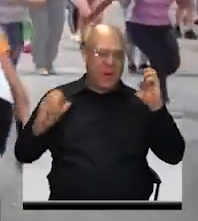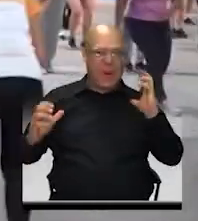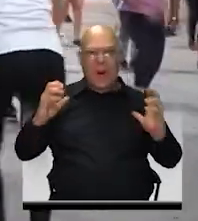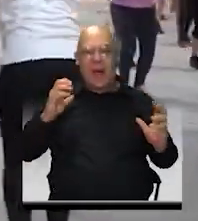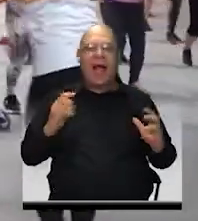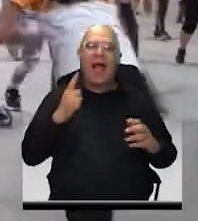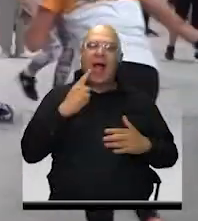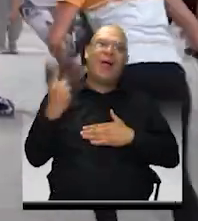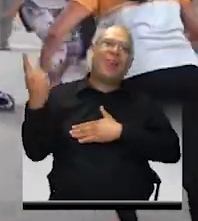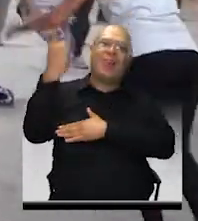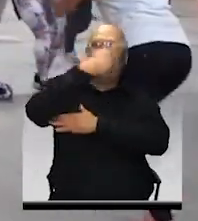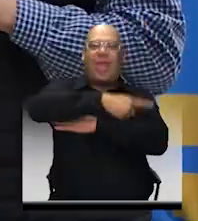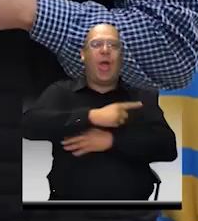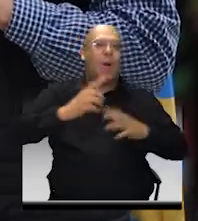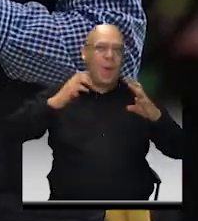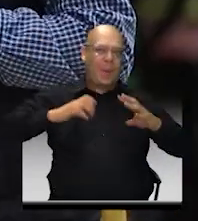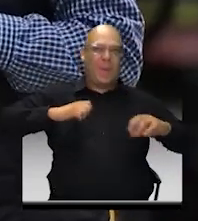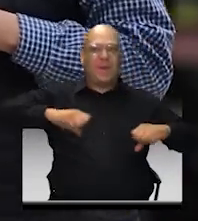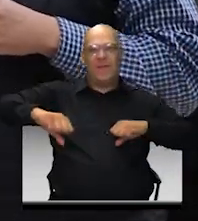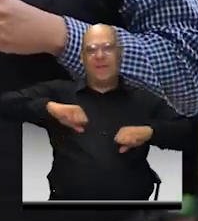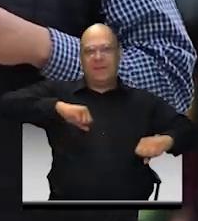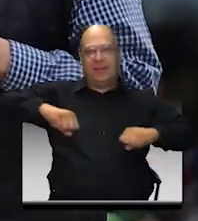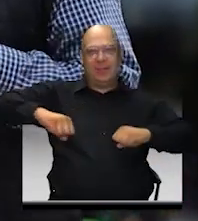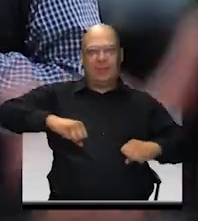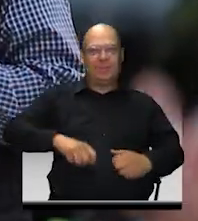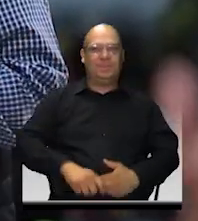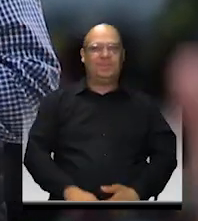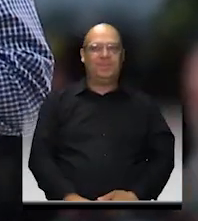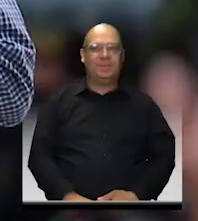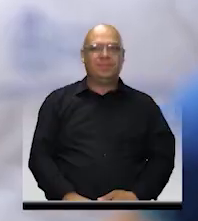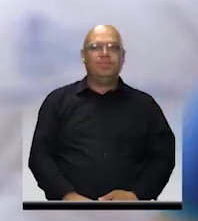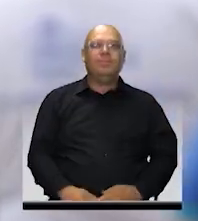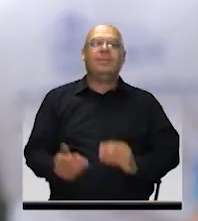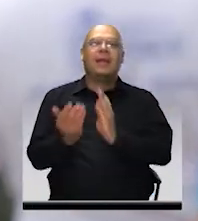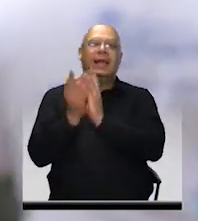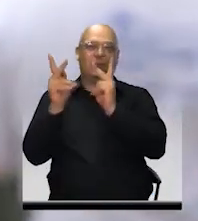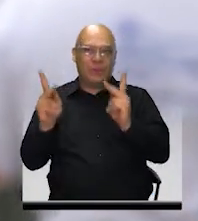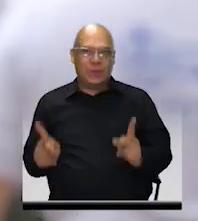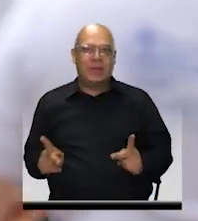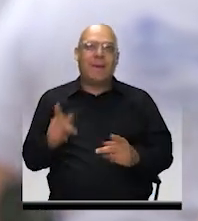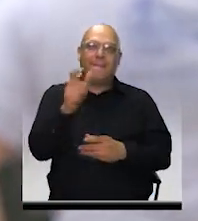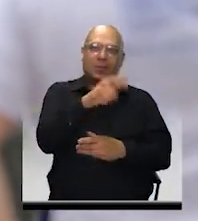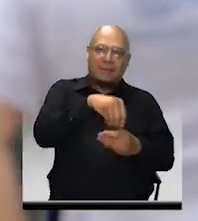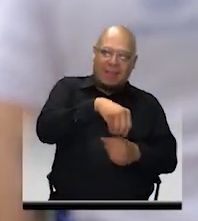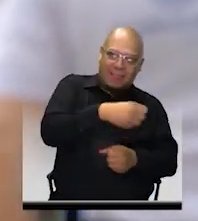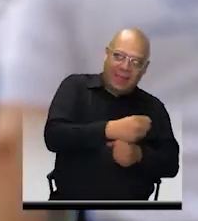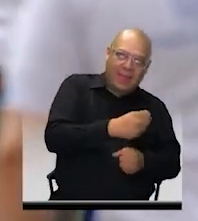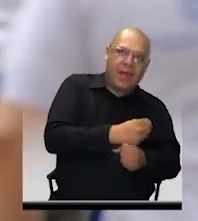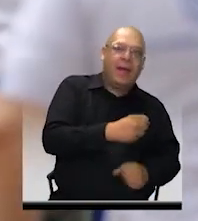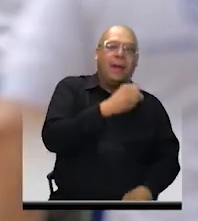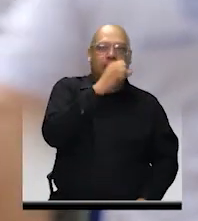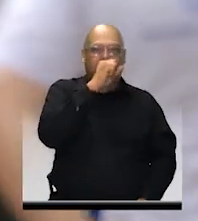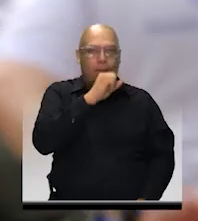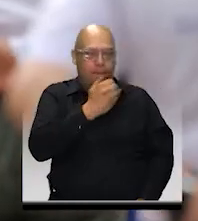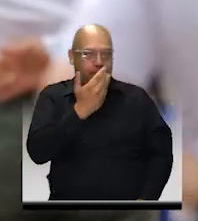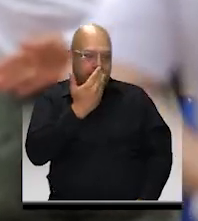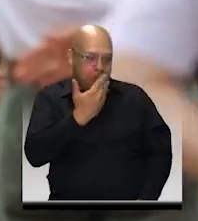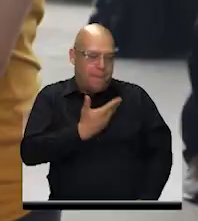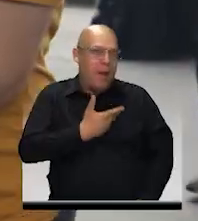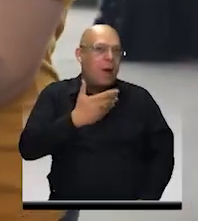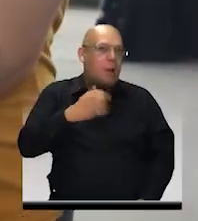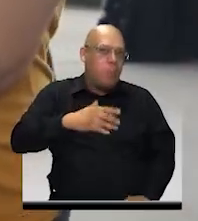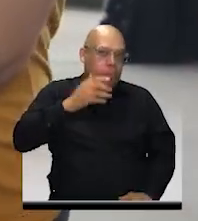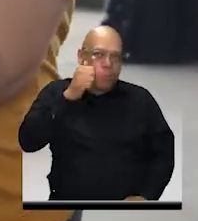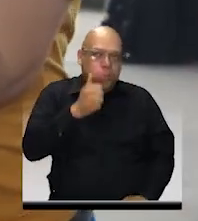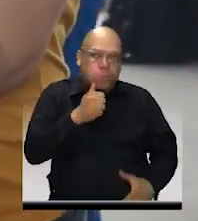el Día Mundial de la Actividad Física. Estudiantes, servidores públicos, madres gestantes,